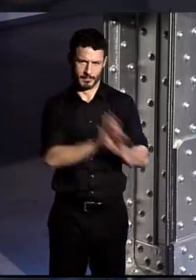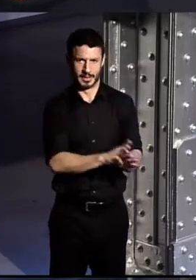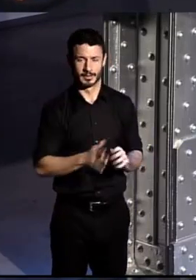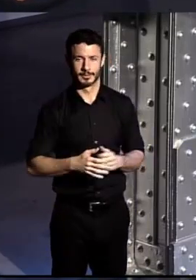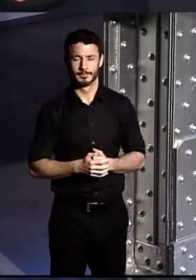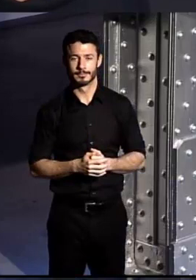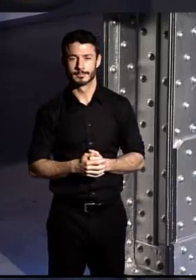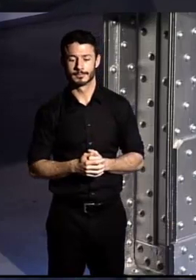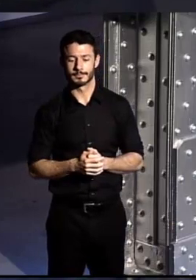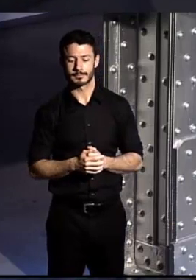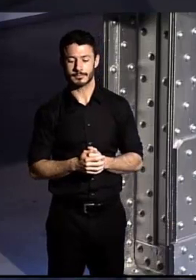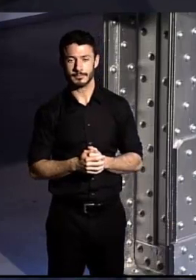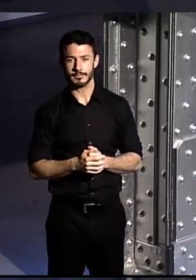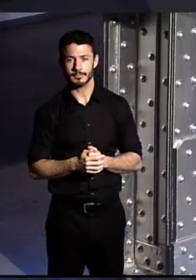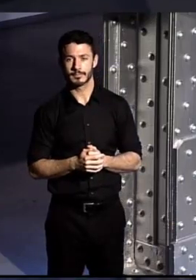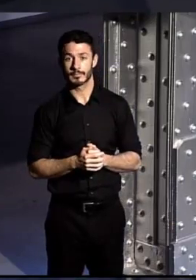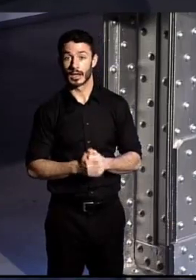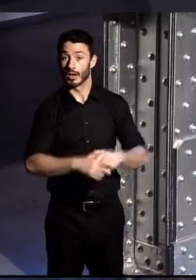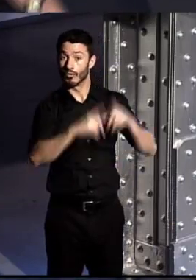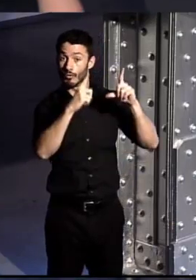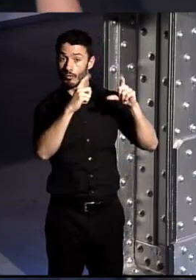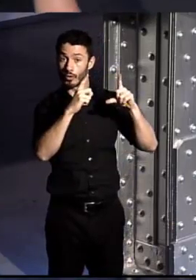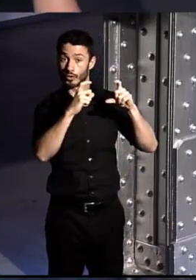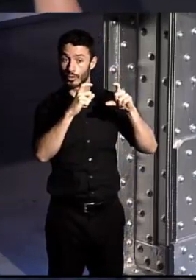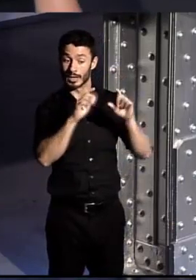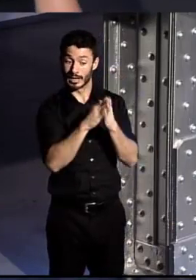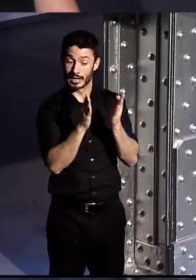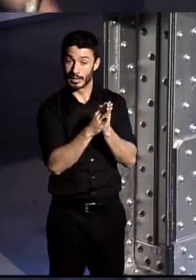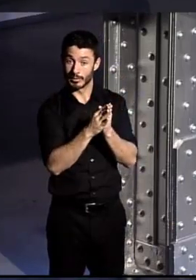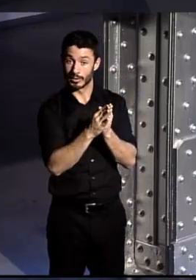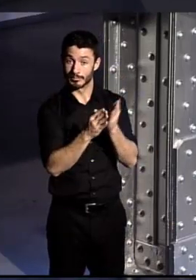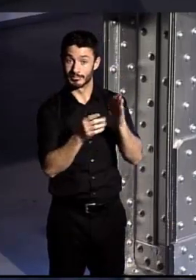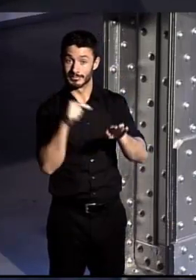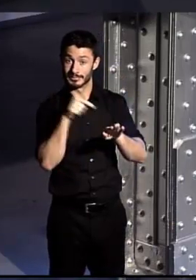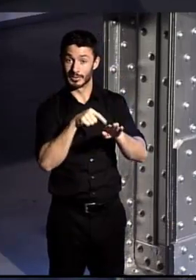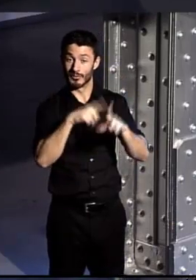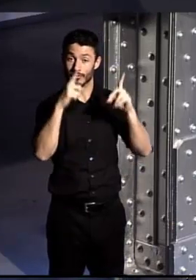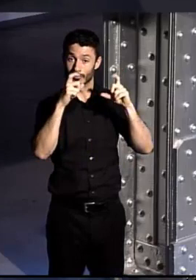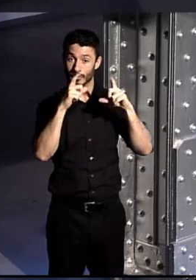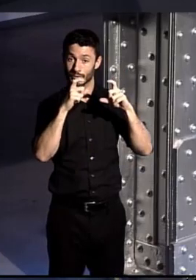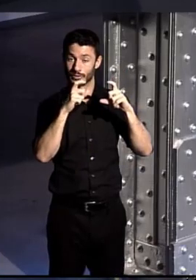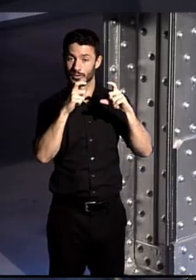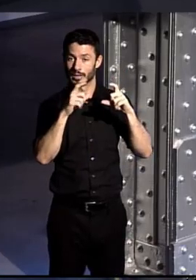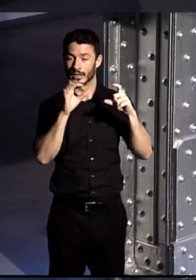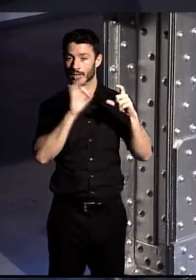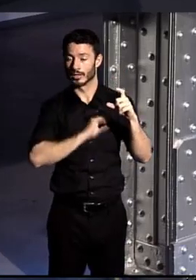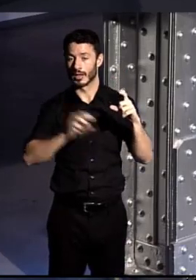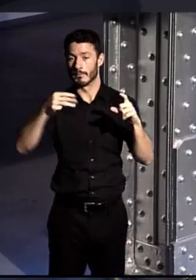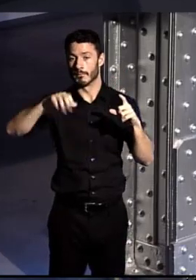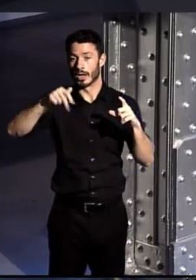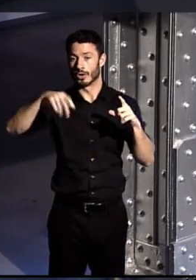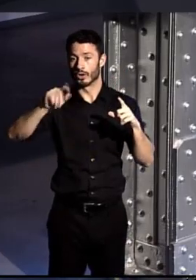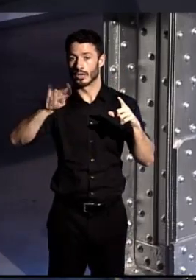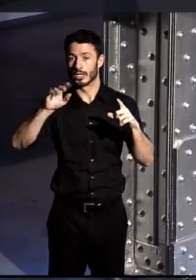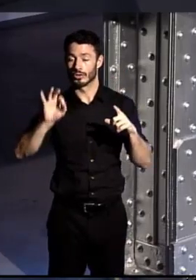las novelas. Es la foto de portada de uno de sus libros. De las 3 bodas de Manolita. Esa es de mi bisabuelo. Es